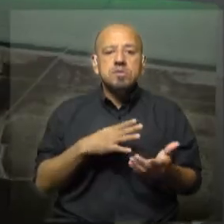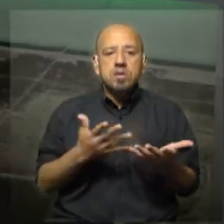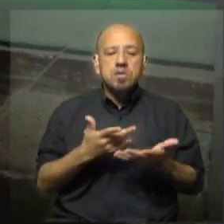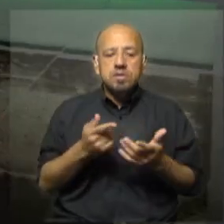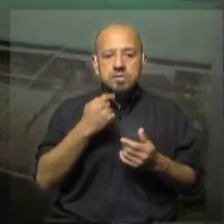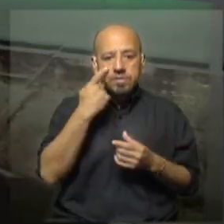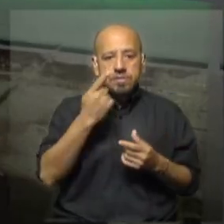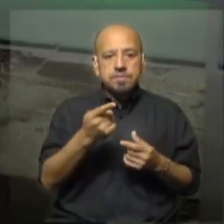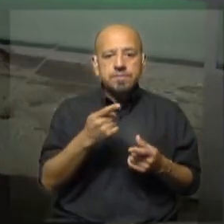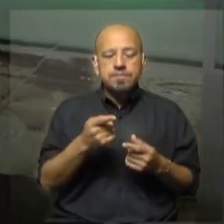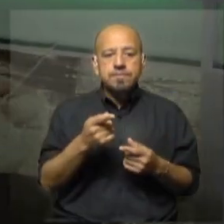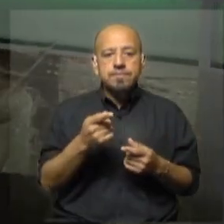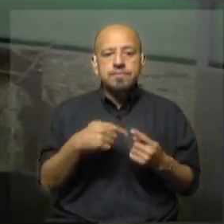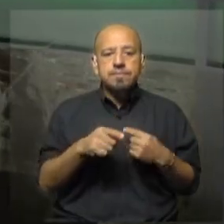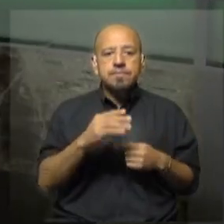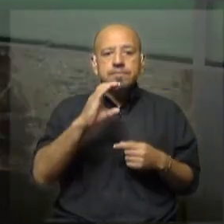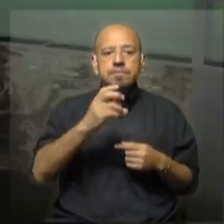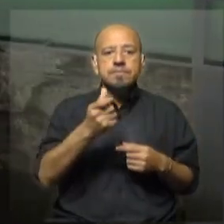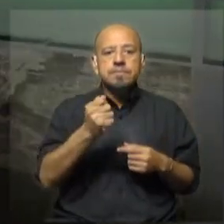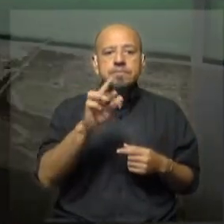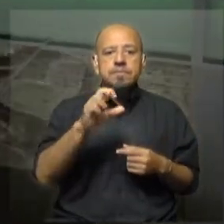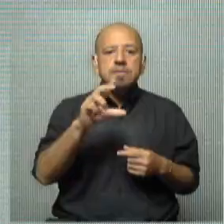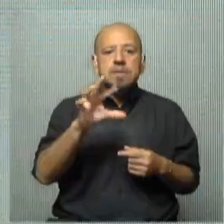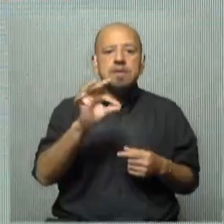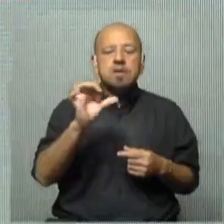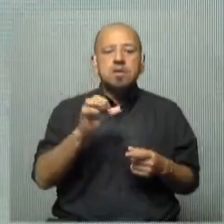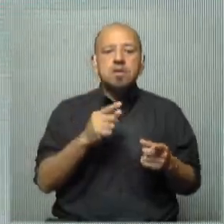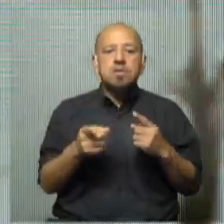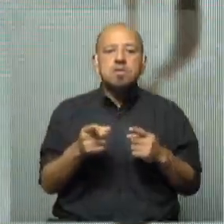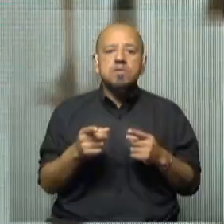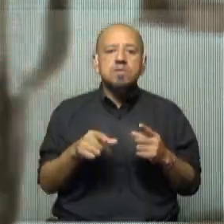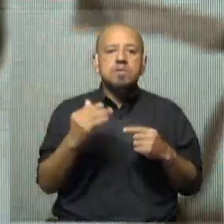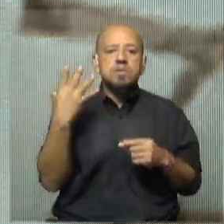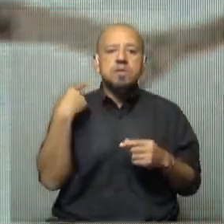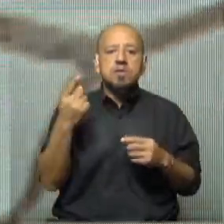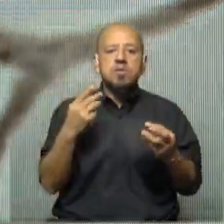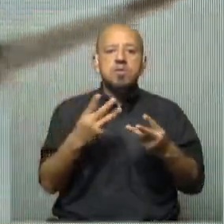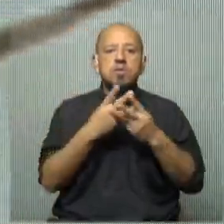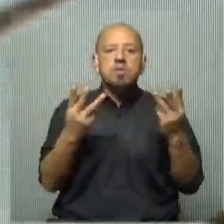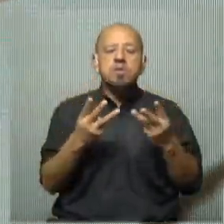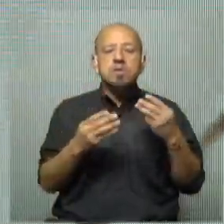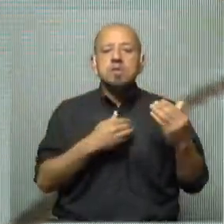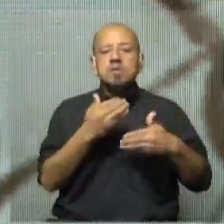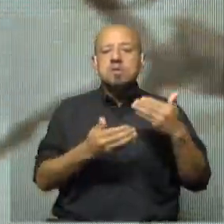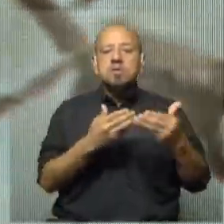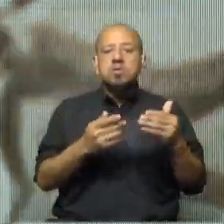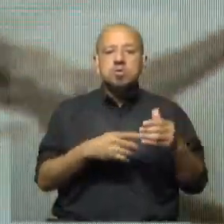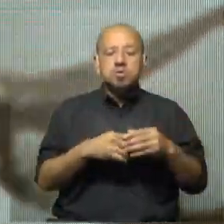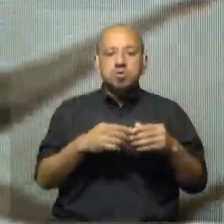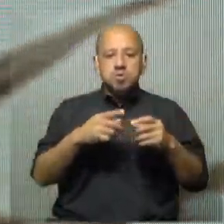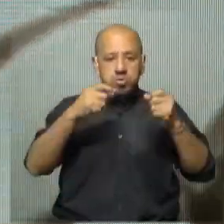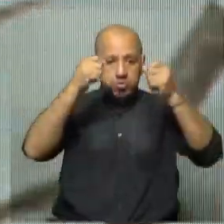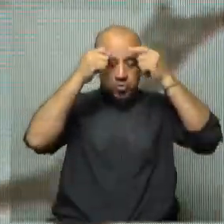escuchar ahora las palabras de Carlos Ristrom, que él es el director general de Desarrollo Rural del Ministerio de